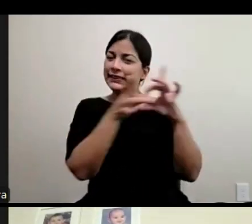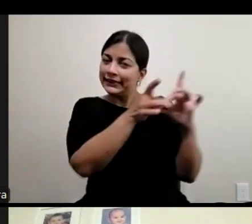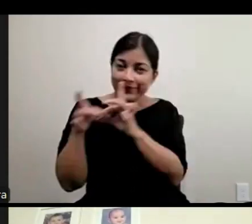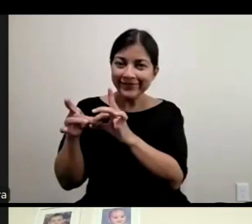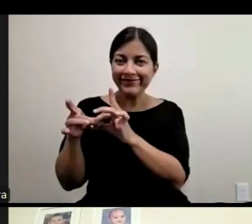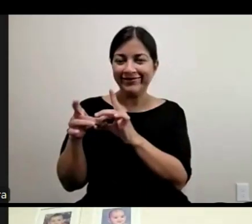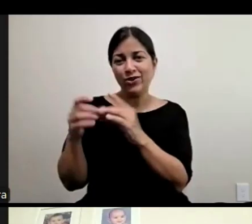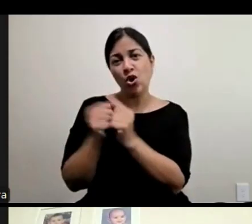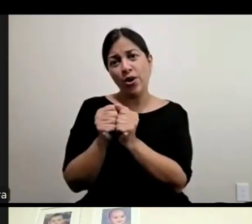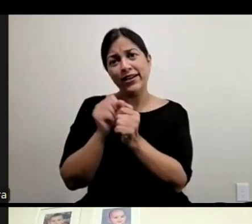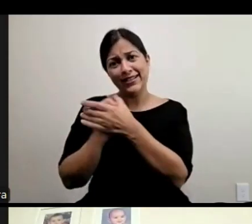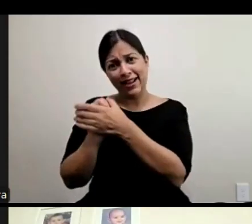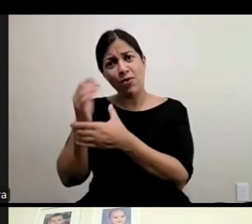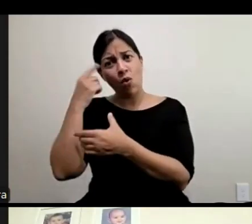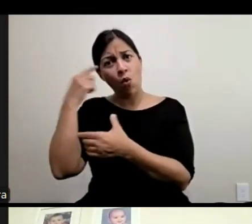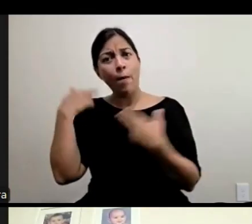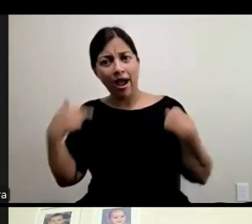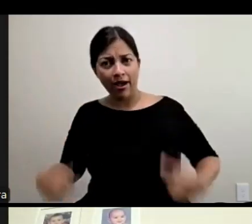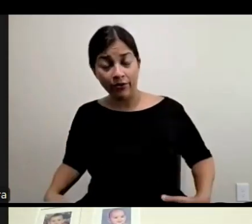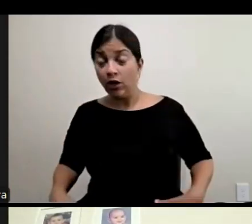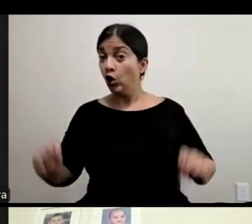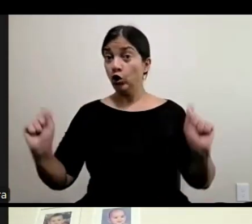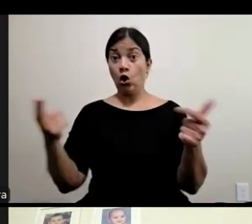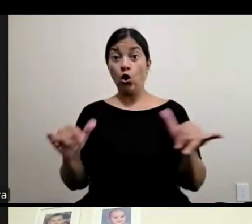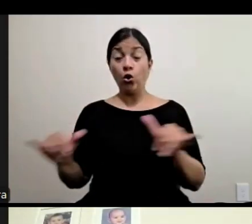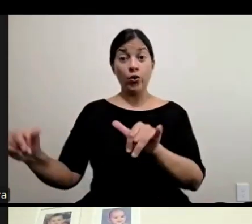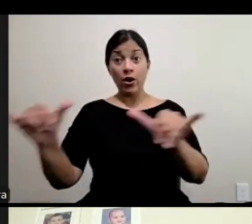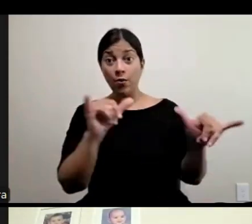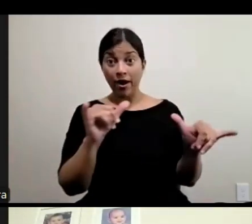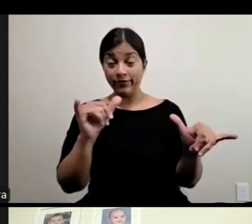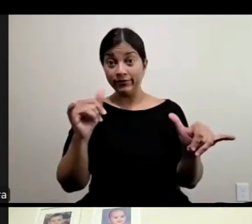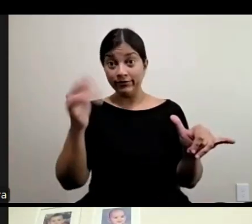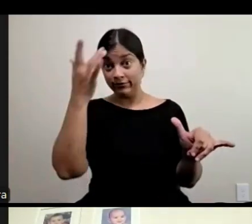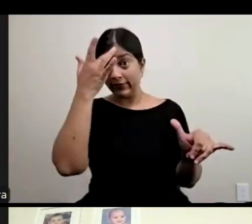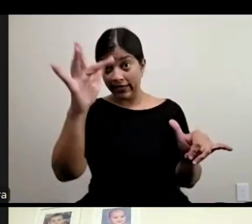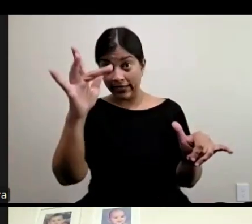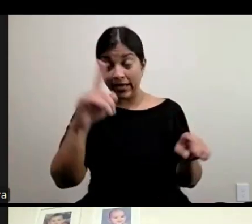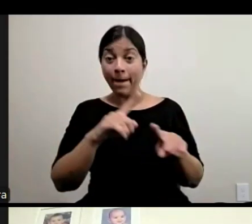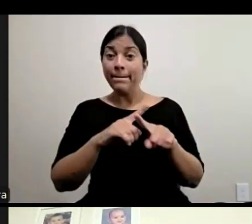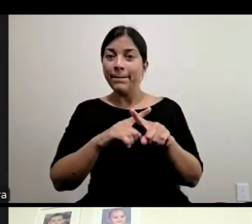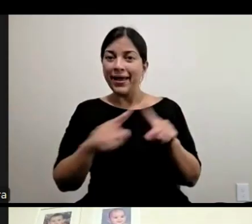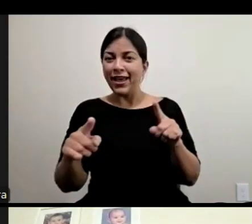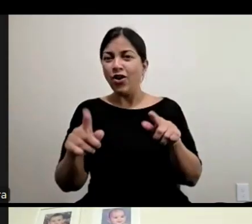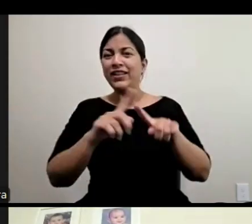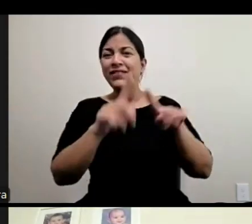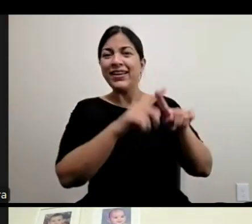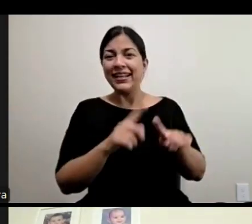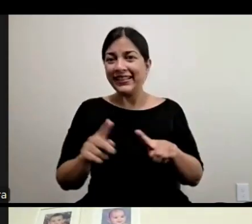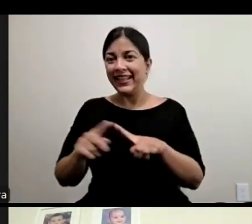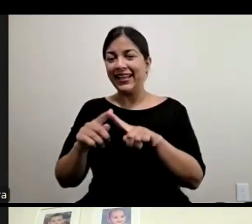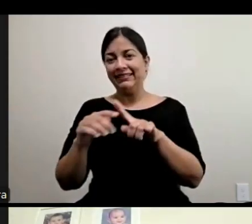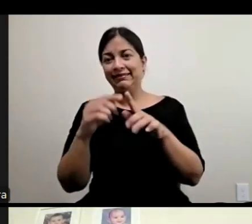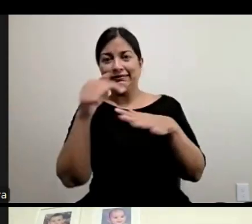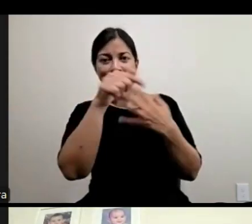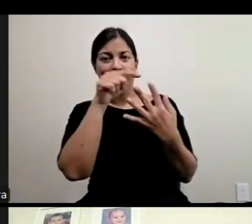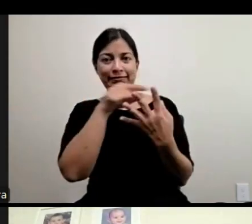las mismas inteligencias, pero en distintos grados. Pues yo la principal mía es la verbal lingüística. Ok, y entonces ahí me